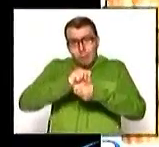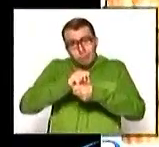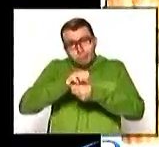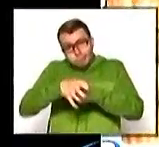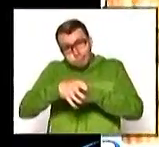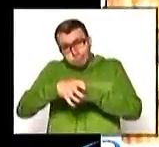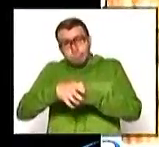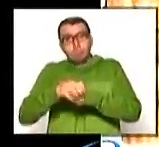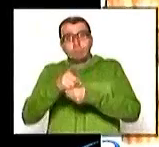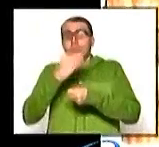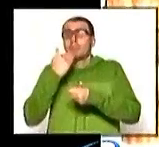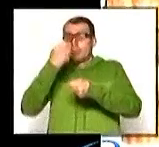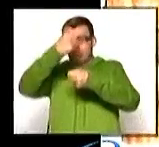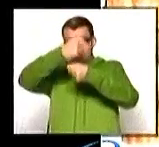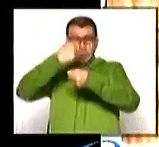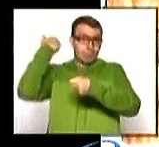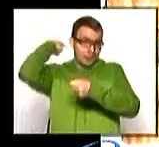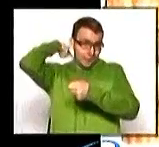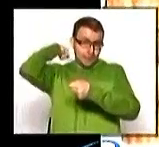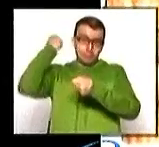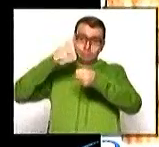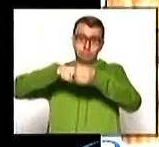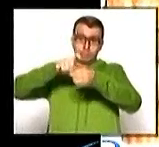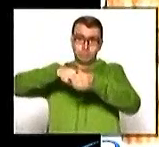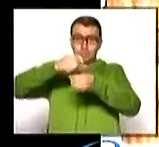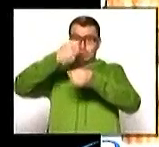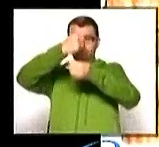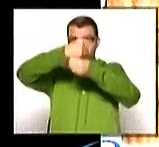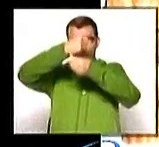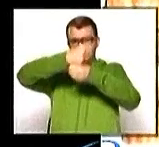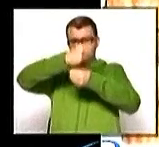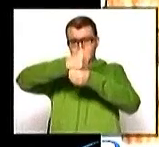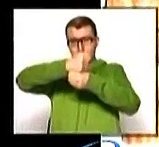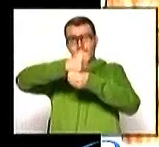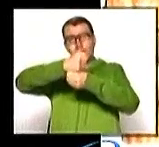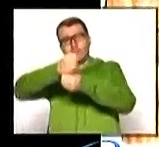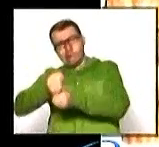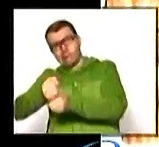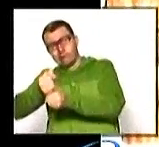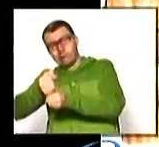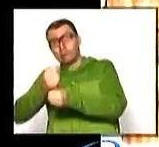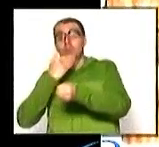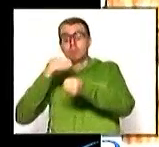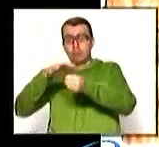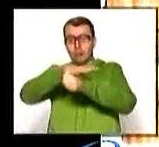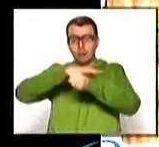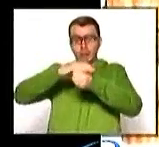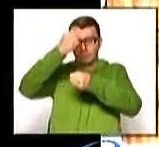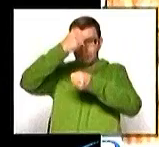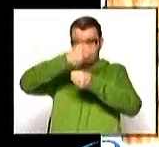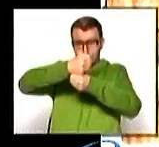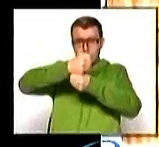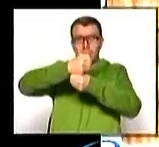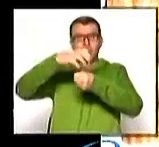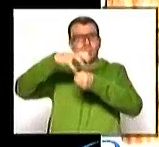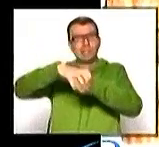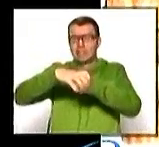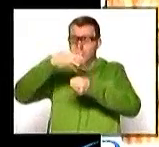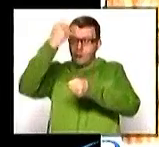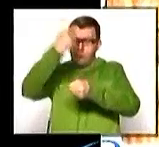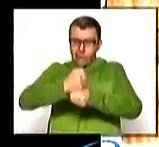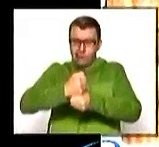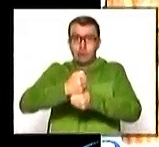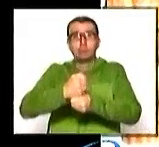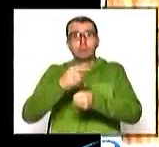haber hecho un desplazamiento de la vértebra. Entonces, digamos que sea de arriba, y eso le machaca al nervio y produce un dolor. Entonces, uno